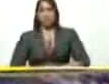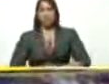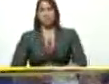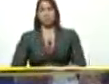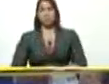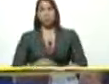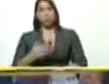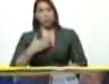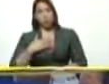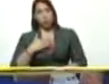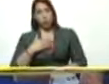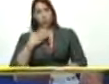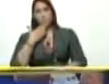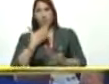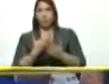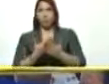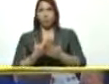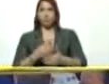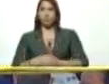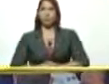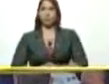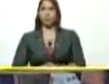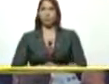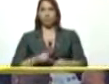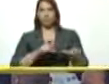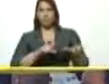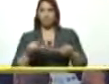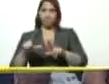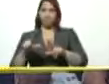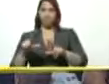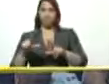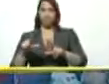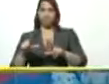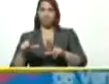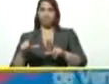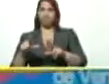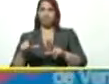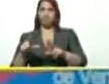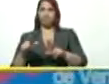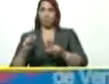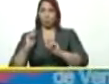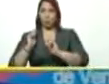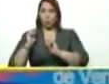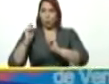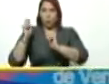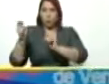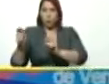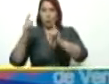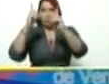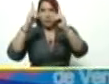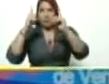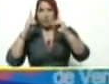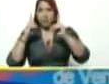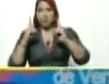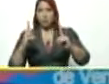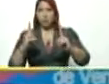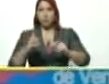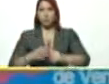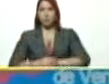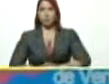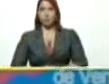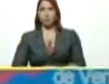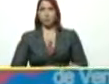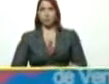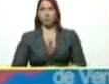Y yo pido que inmediatamente encargo de esta decisión